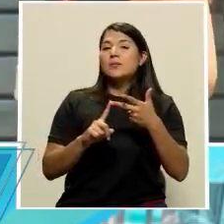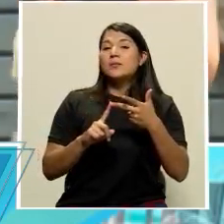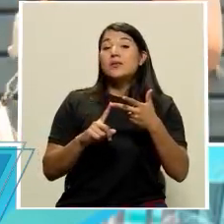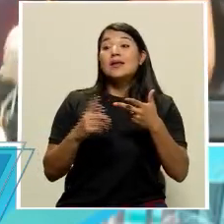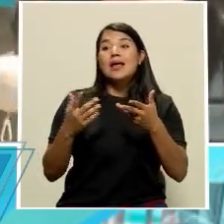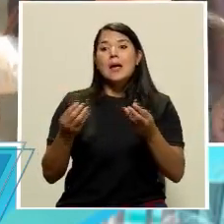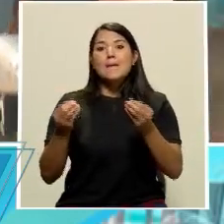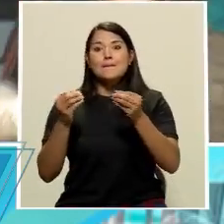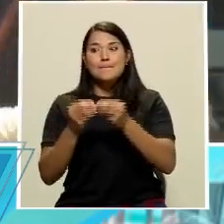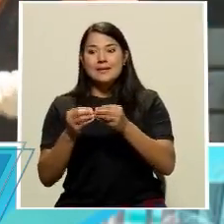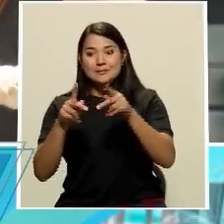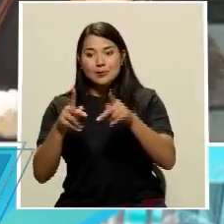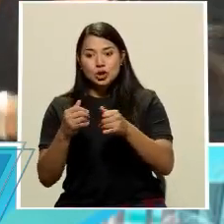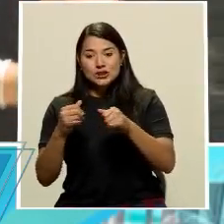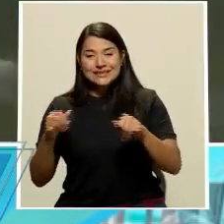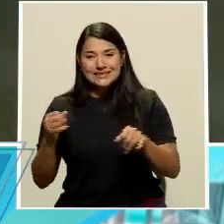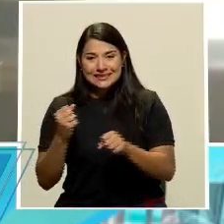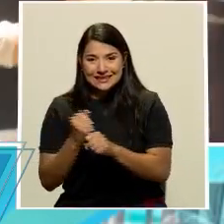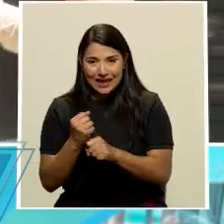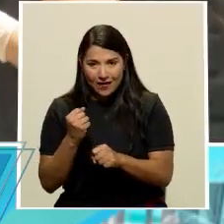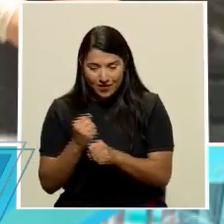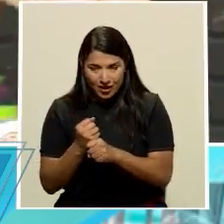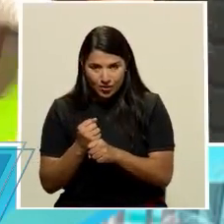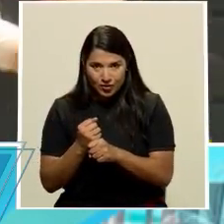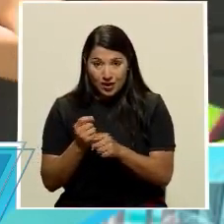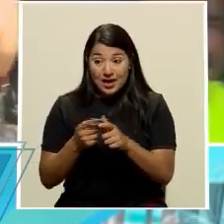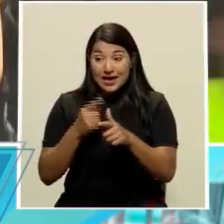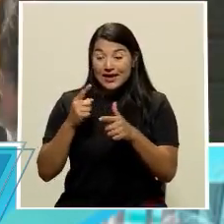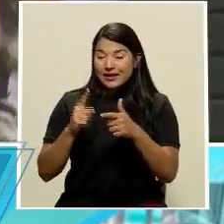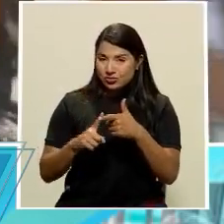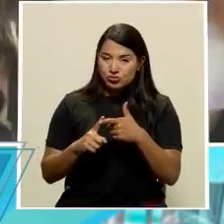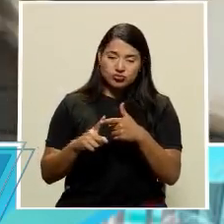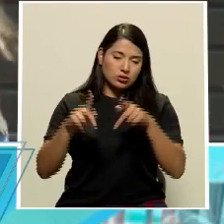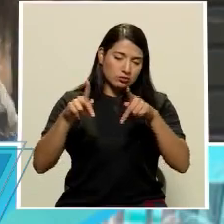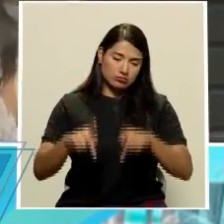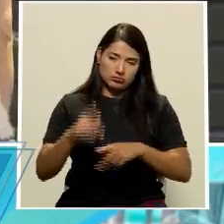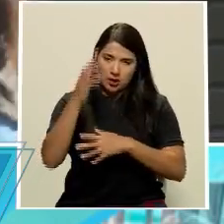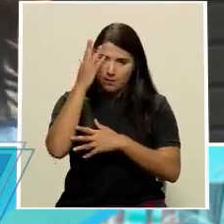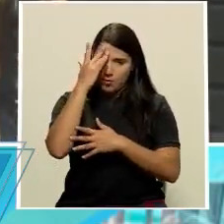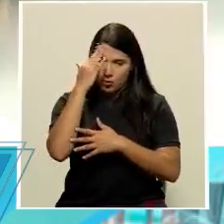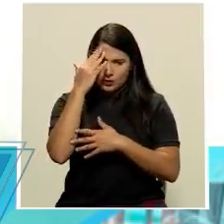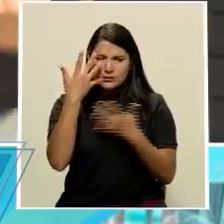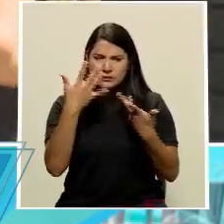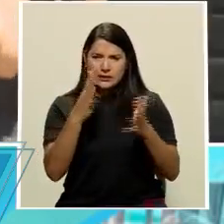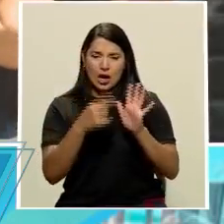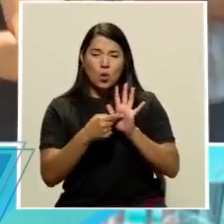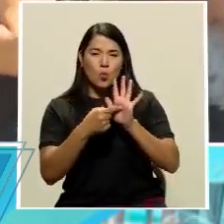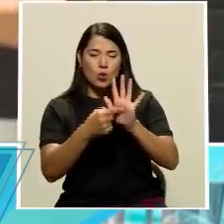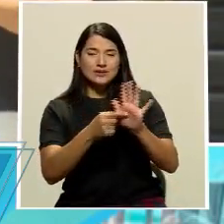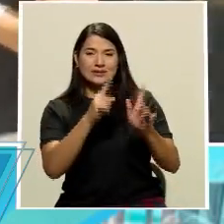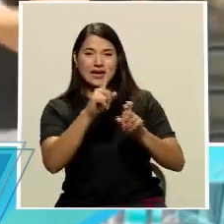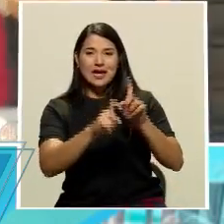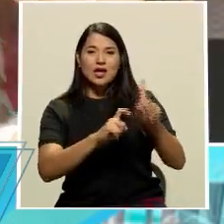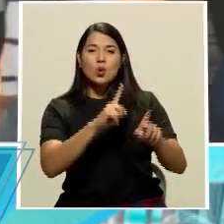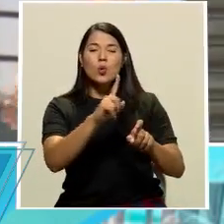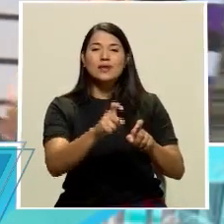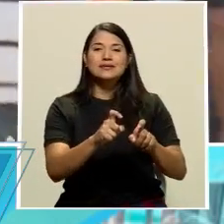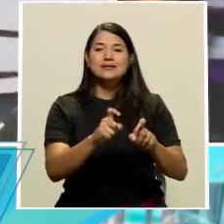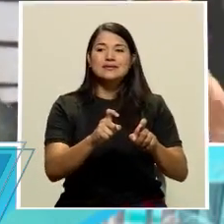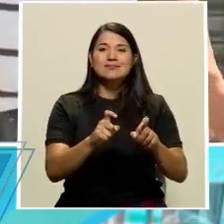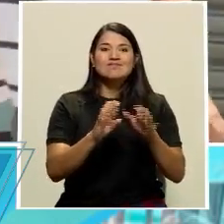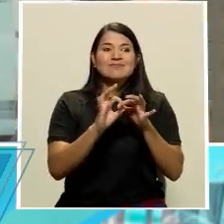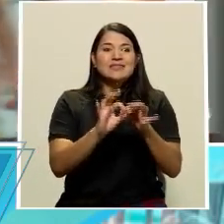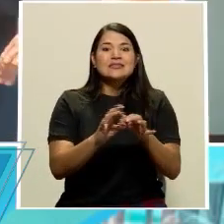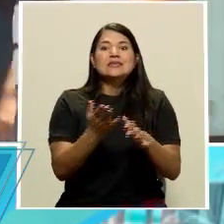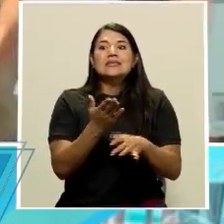el aumento en el desempleo y esa preocupación que la encuesta refleja claramente sobre el rumbo del